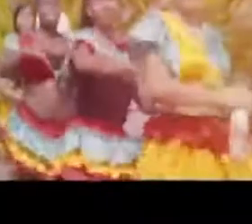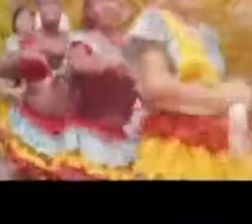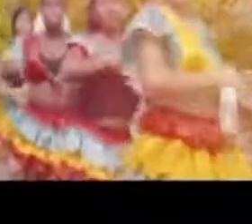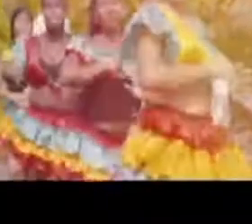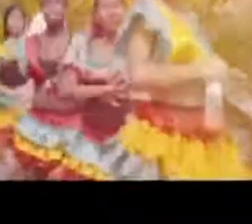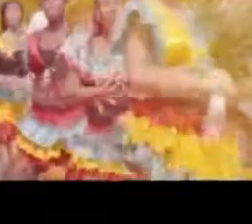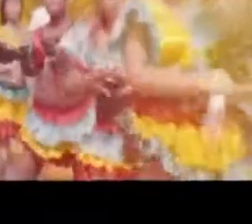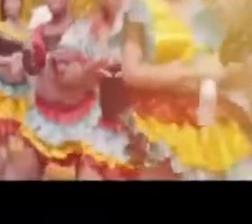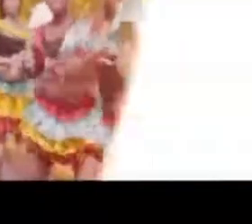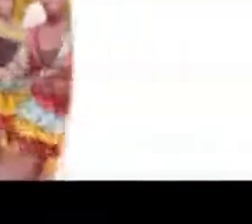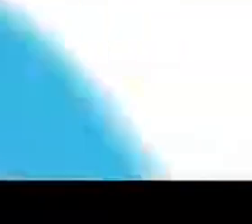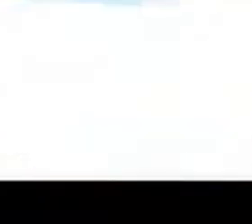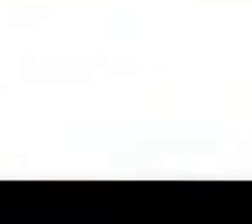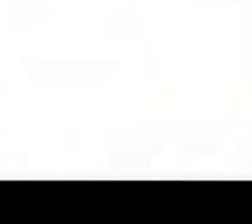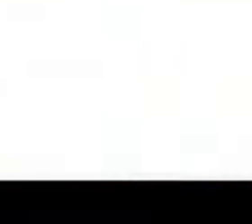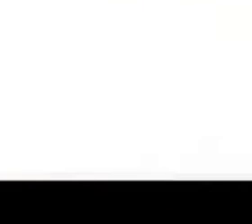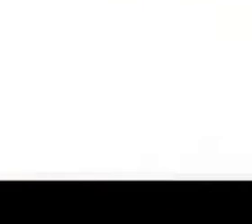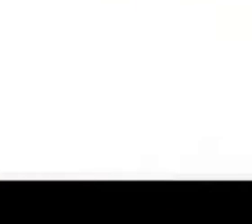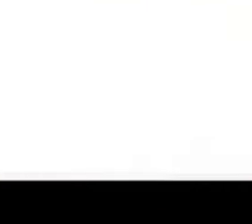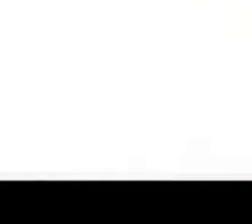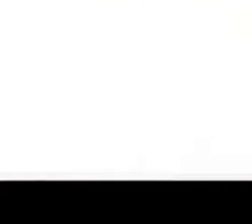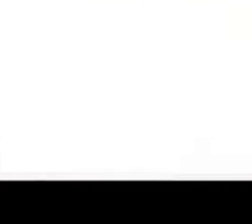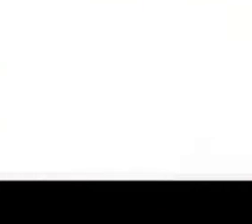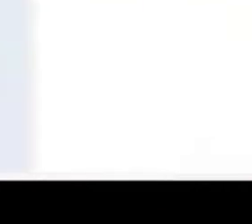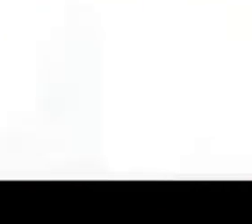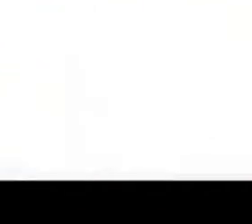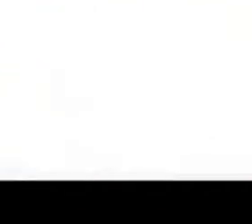Nicaragua toda dulce, con amor para vos.